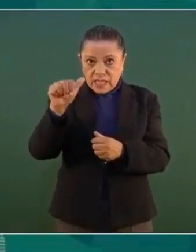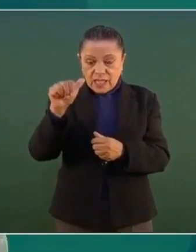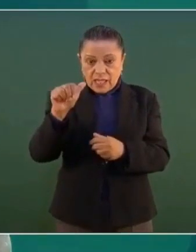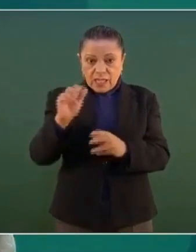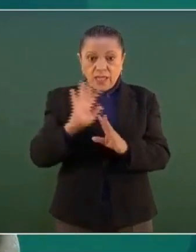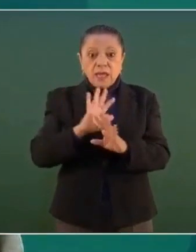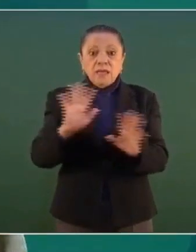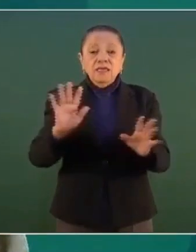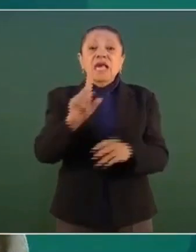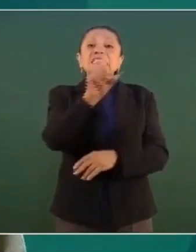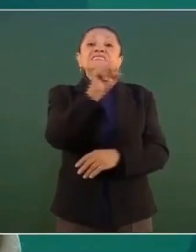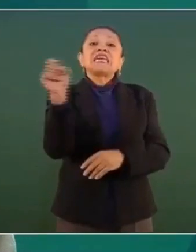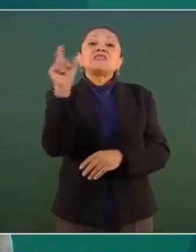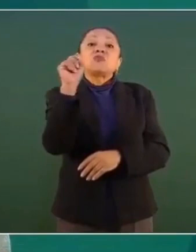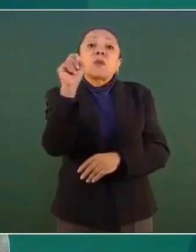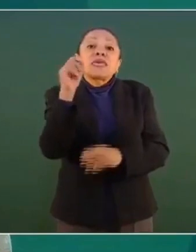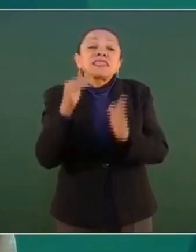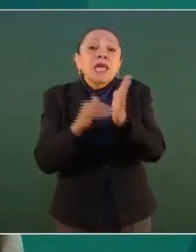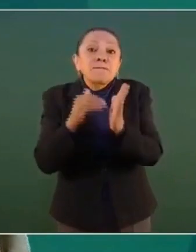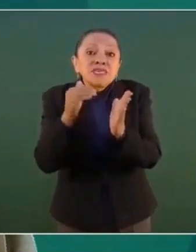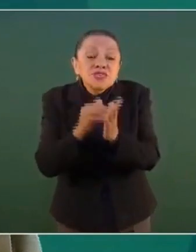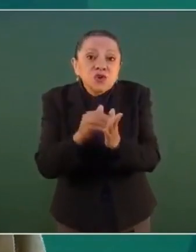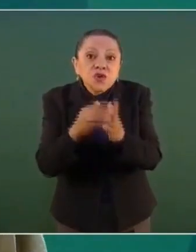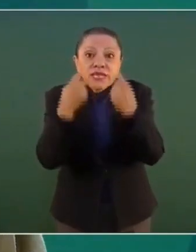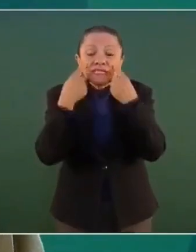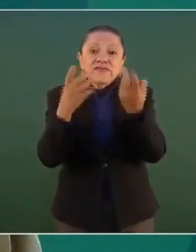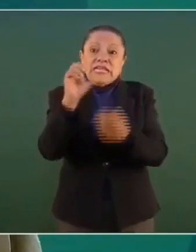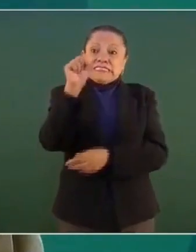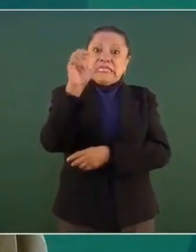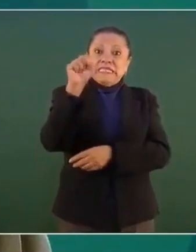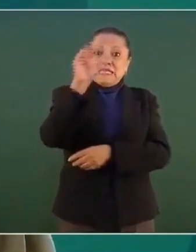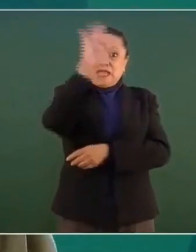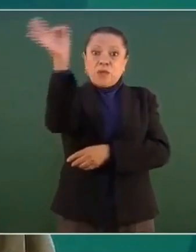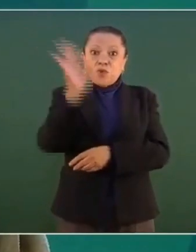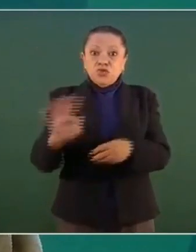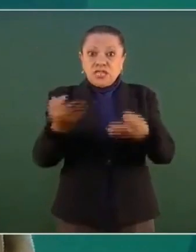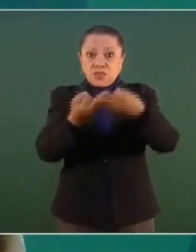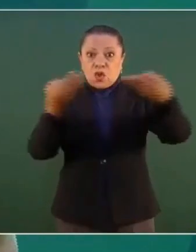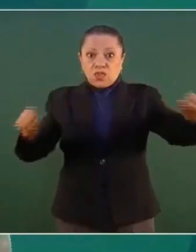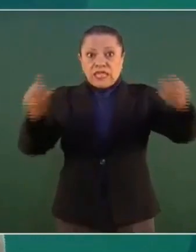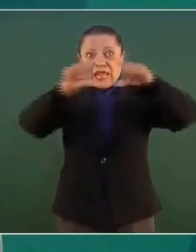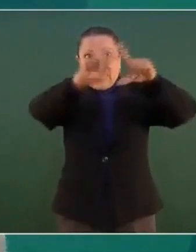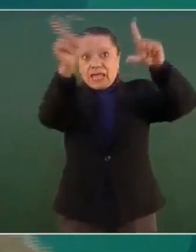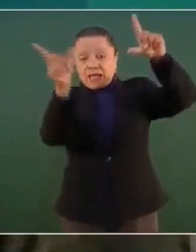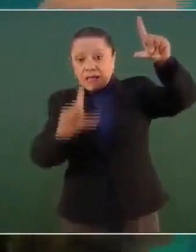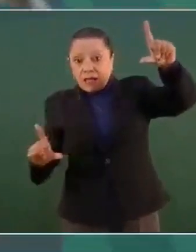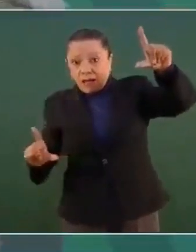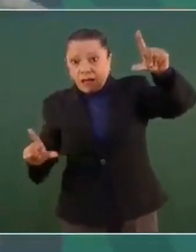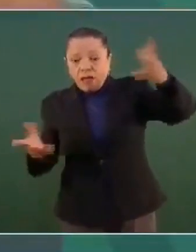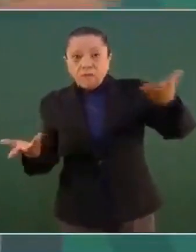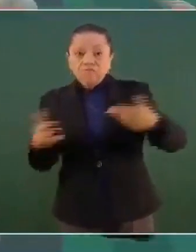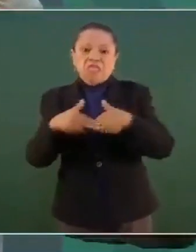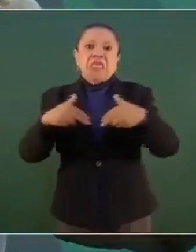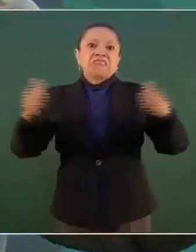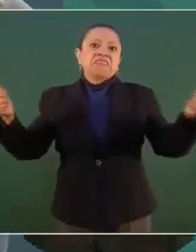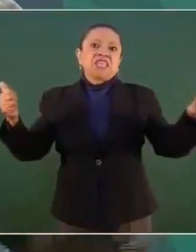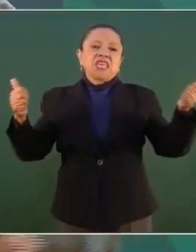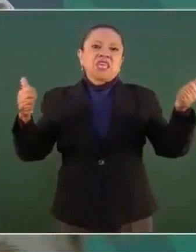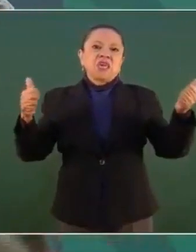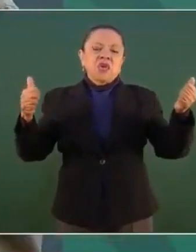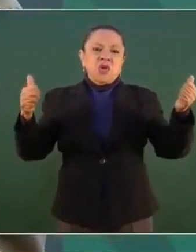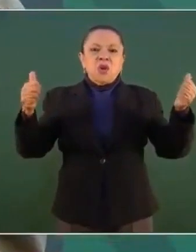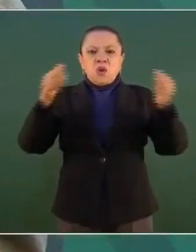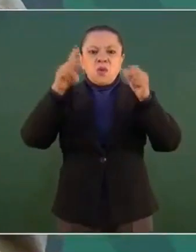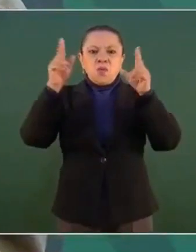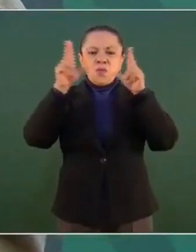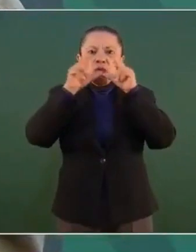por 120 millones, el 60% del territorio nacional. Ni Porfirio Díaz